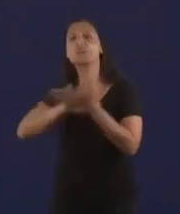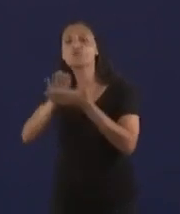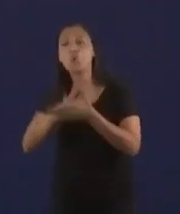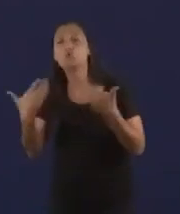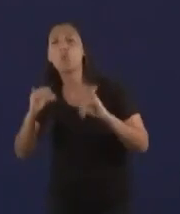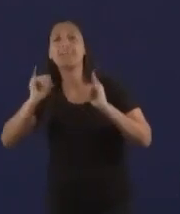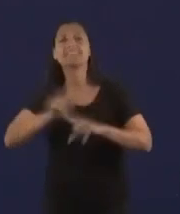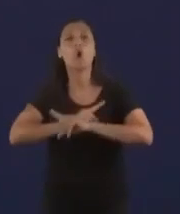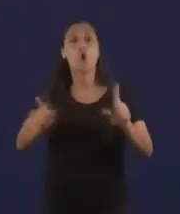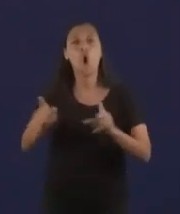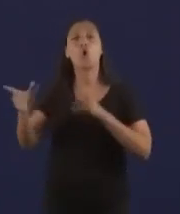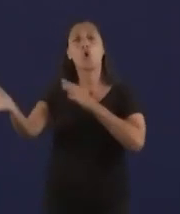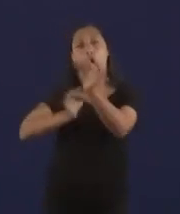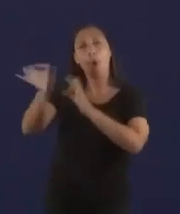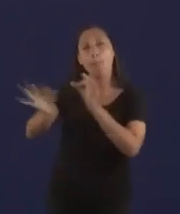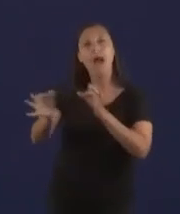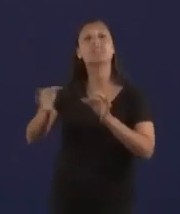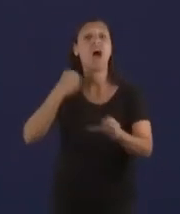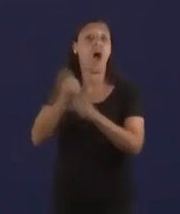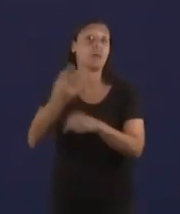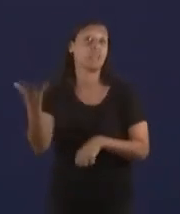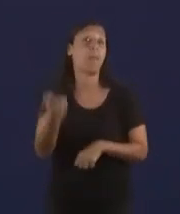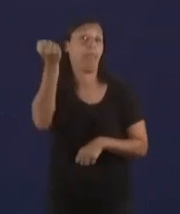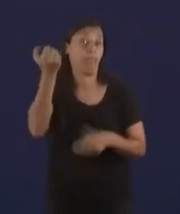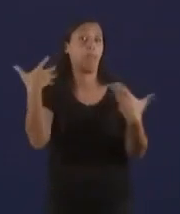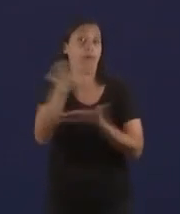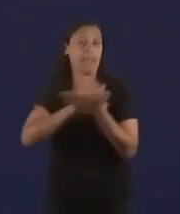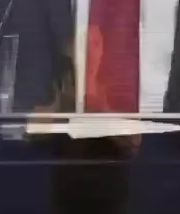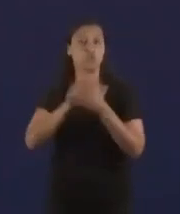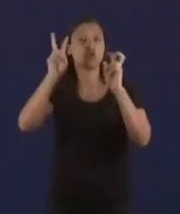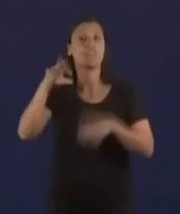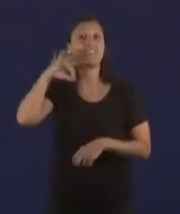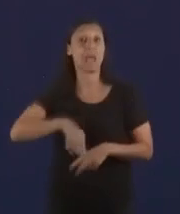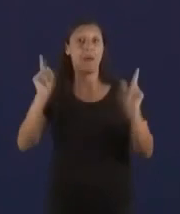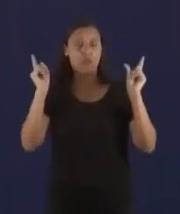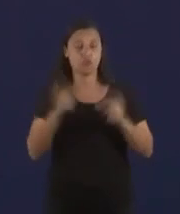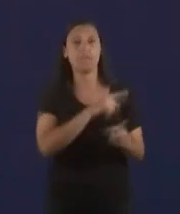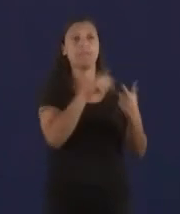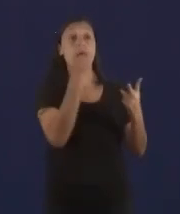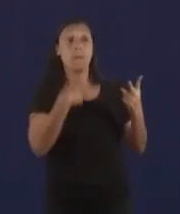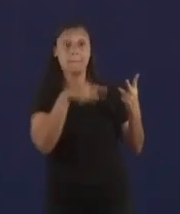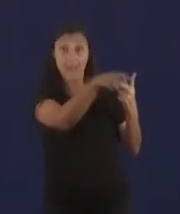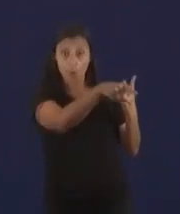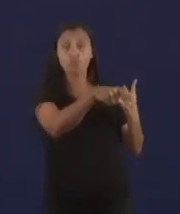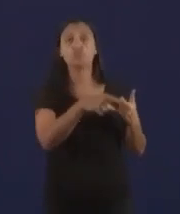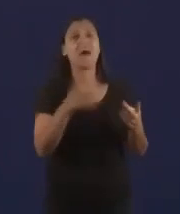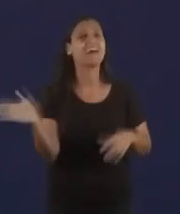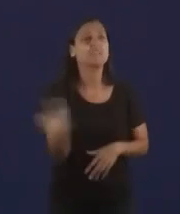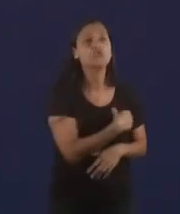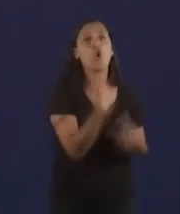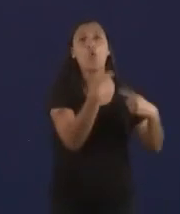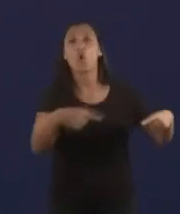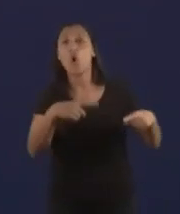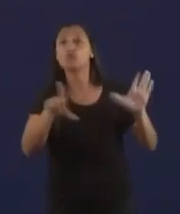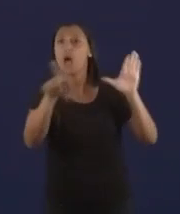seguir conversando y tratar de llegar a un buen puerto. Y con respecto a tu pregunta, todo lo que está dentro de la